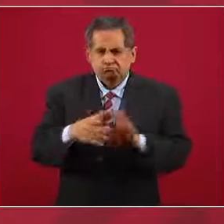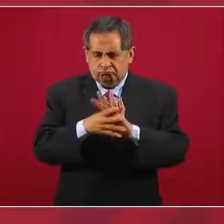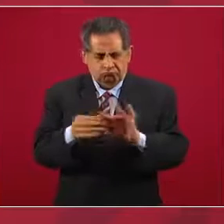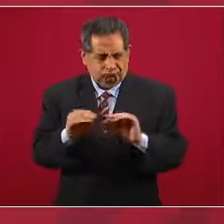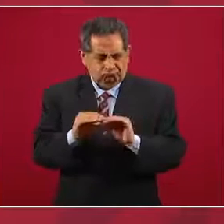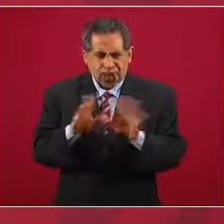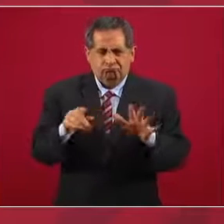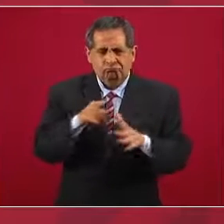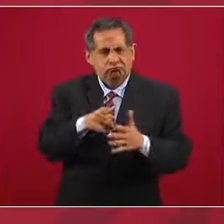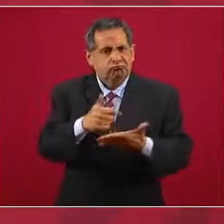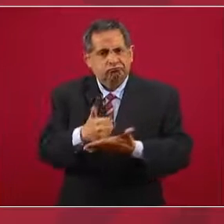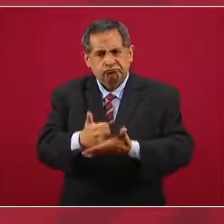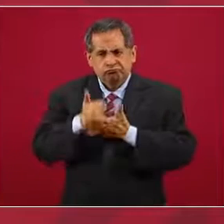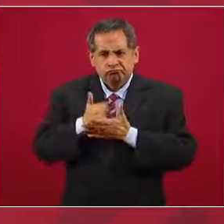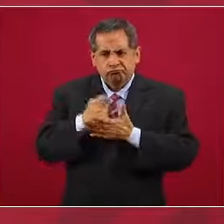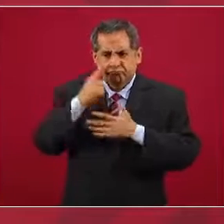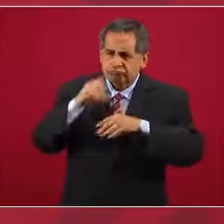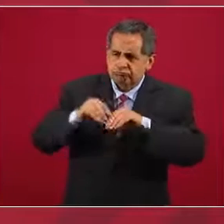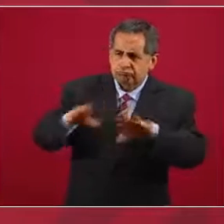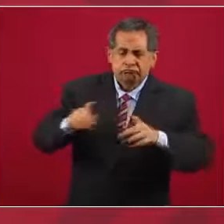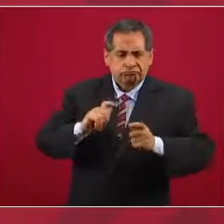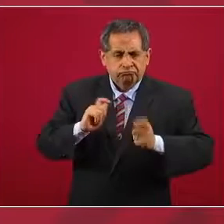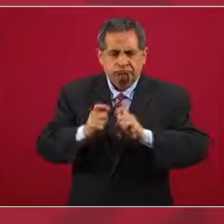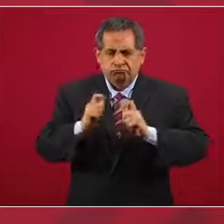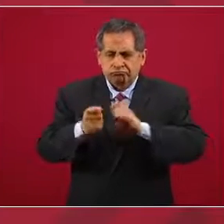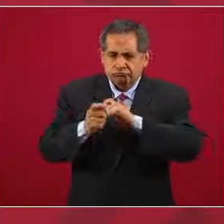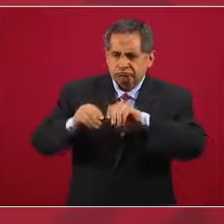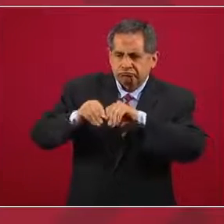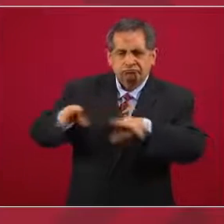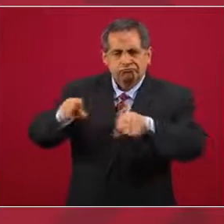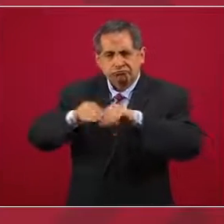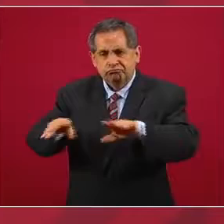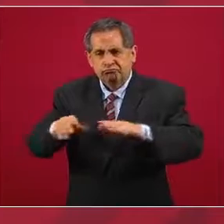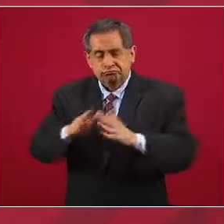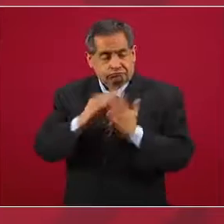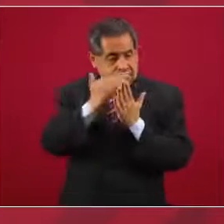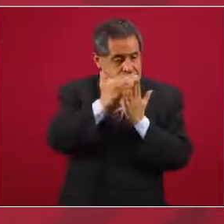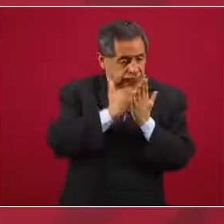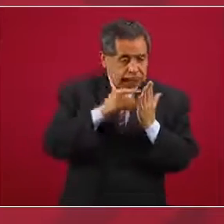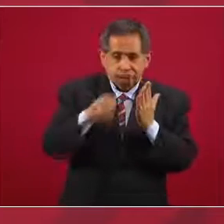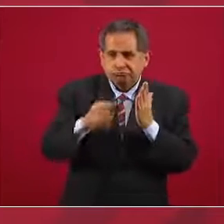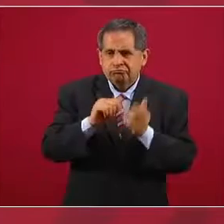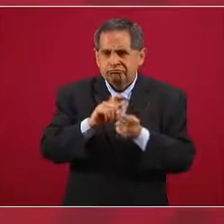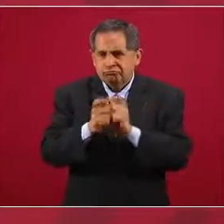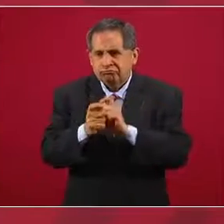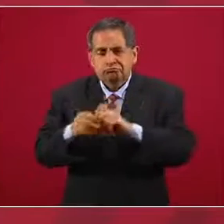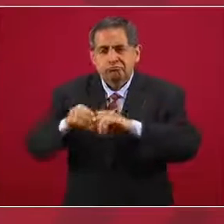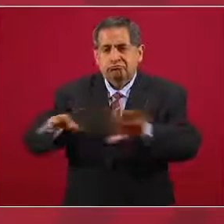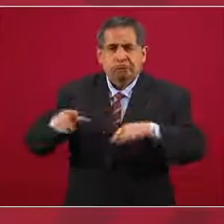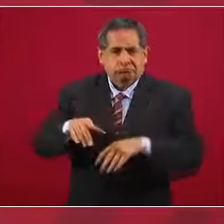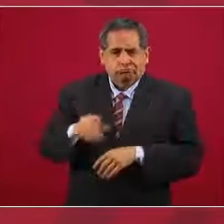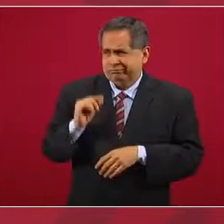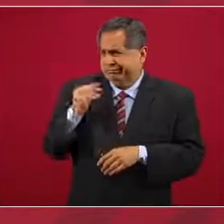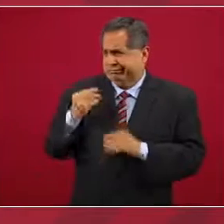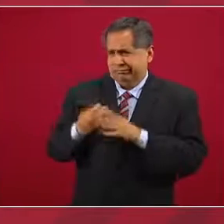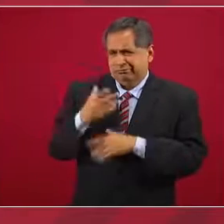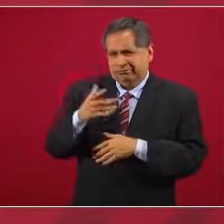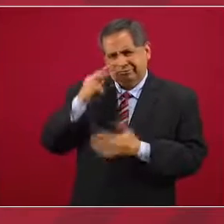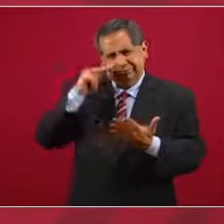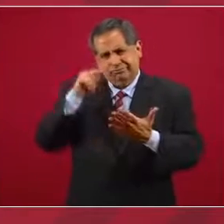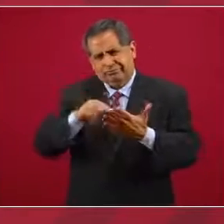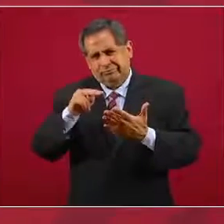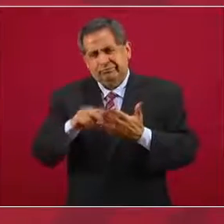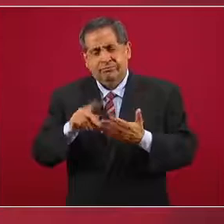instrumental en ayudarnos a hacer traducción precisamente de nuestros documentos. Esto no es nuevo, esto, si alguien revisa